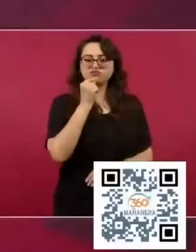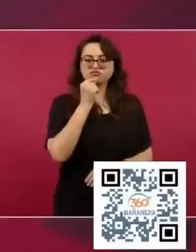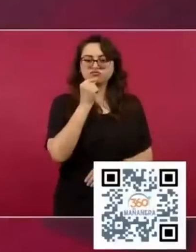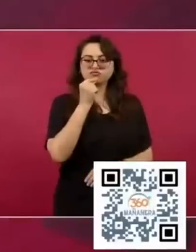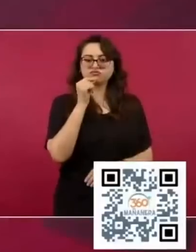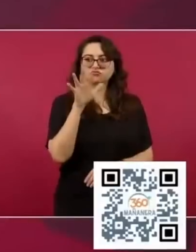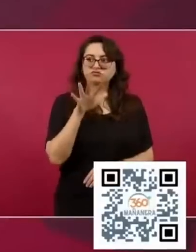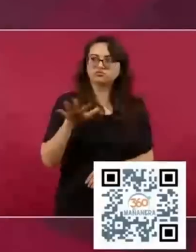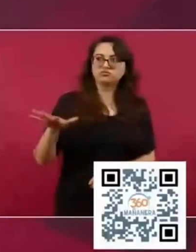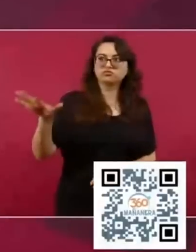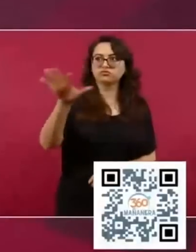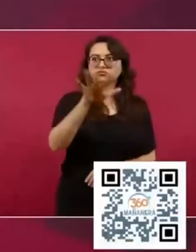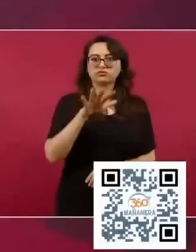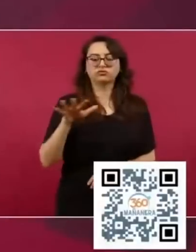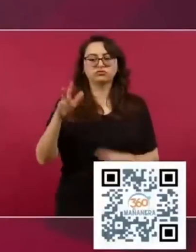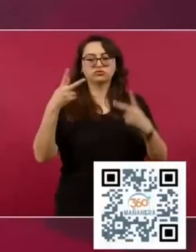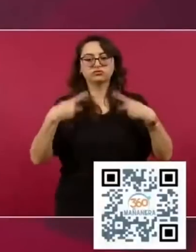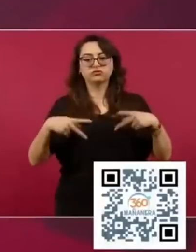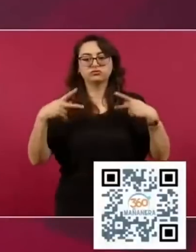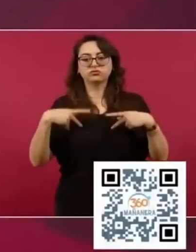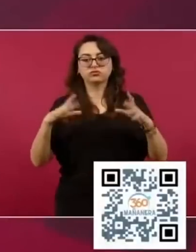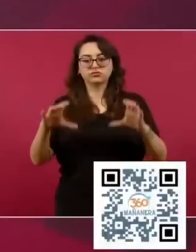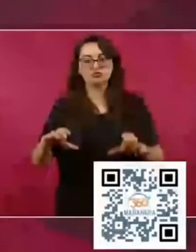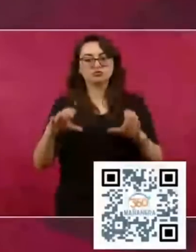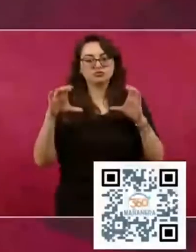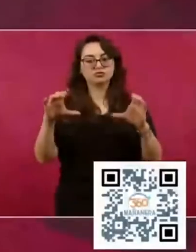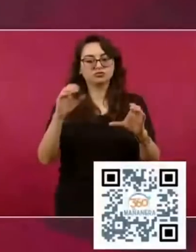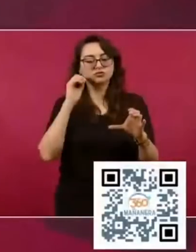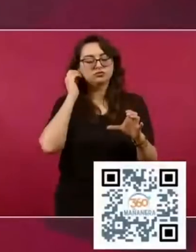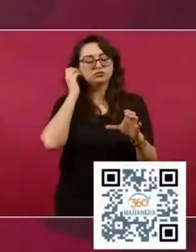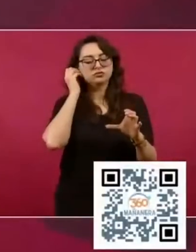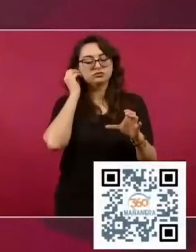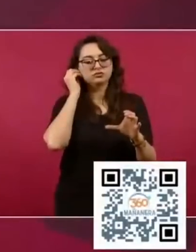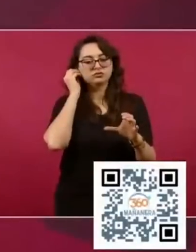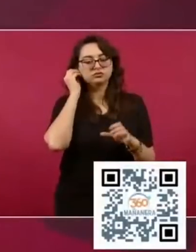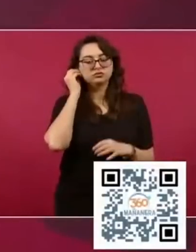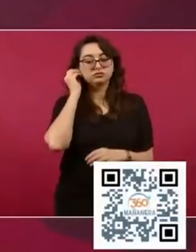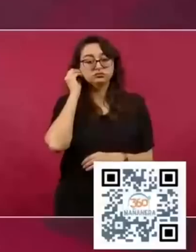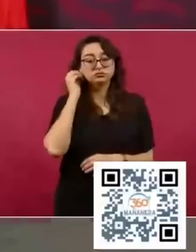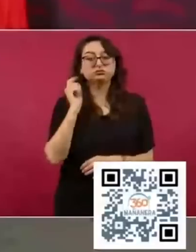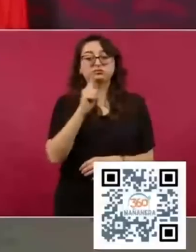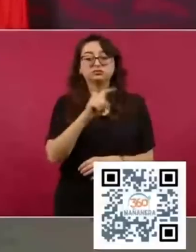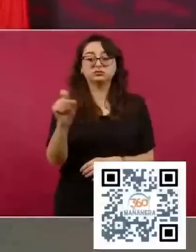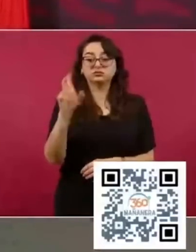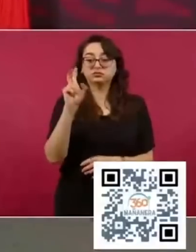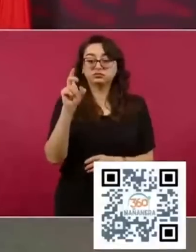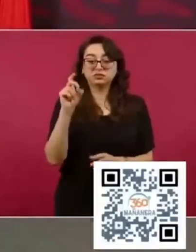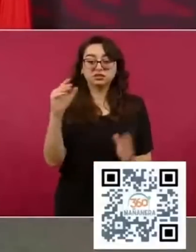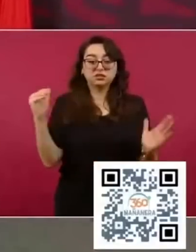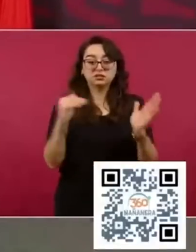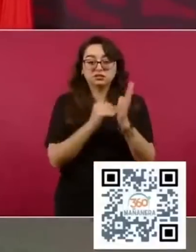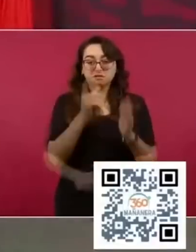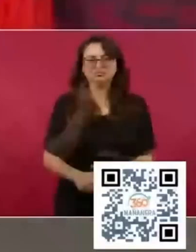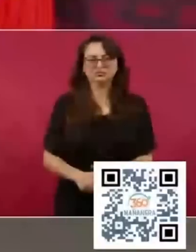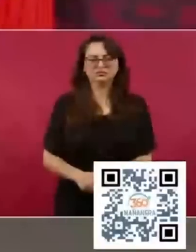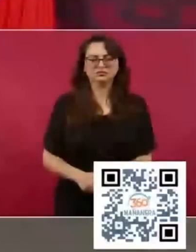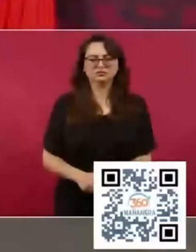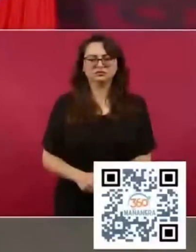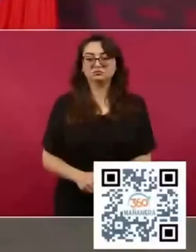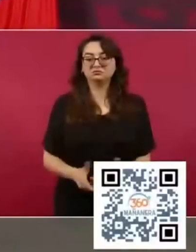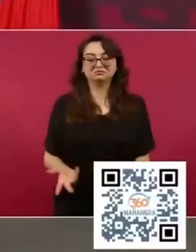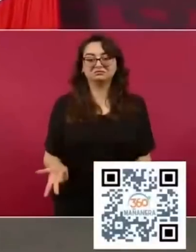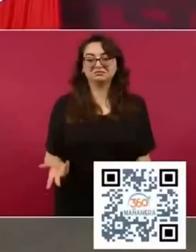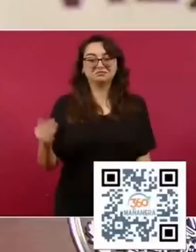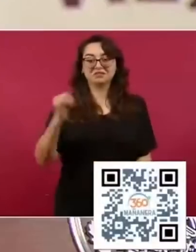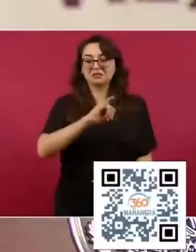cuidar a los ciudadanos mexicanos a 130,000 elementos nunca